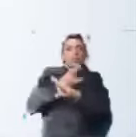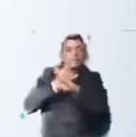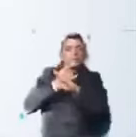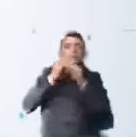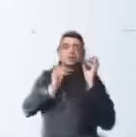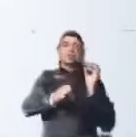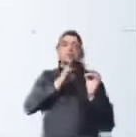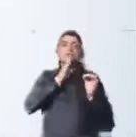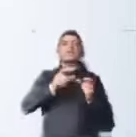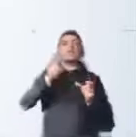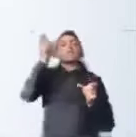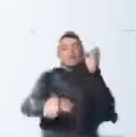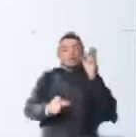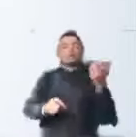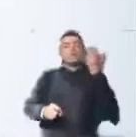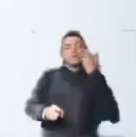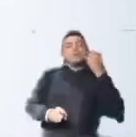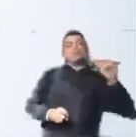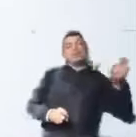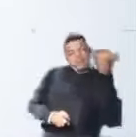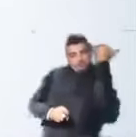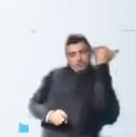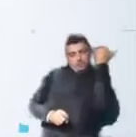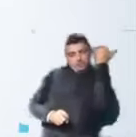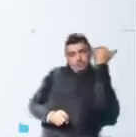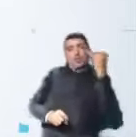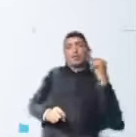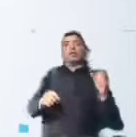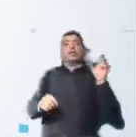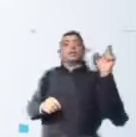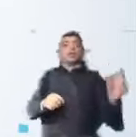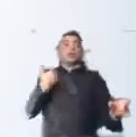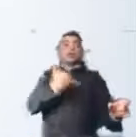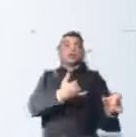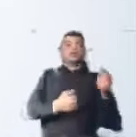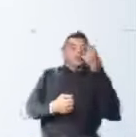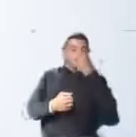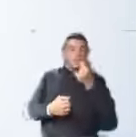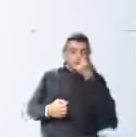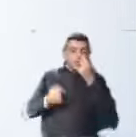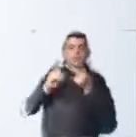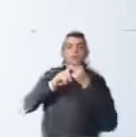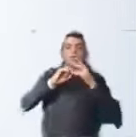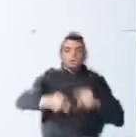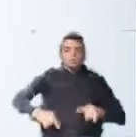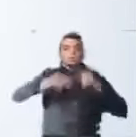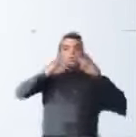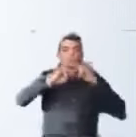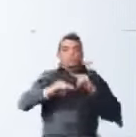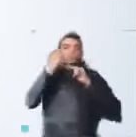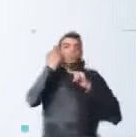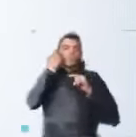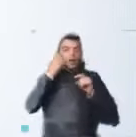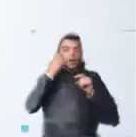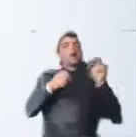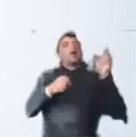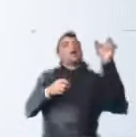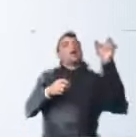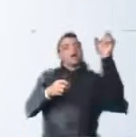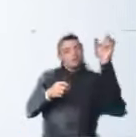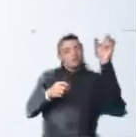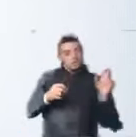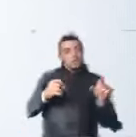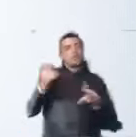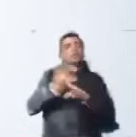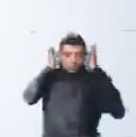personas que tienen gripa, son personas que tienen alguna enfermedad respiratoria, que en el momento de estornudar o toser van a